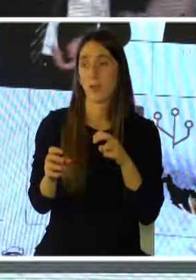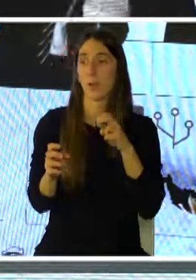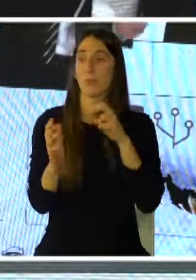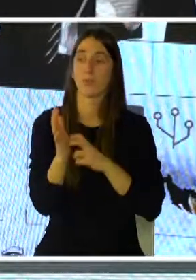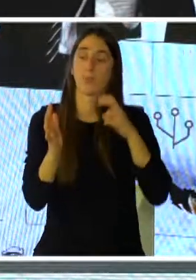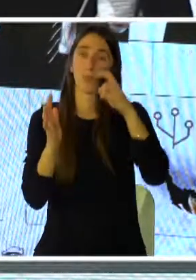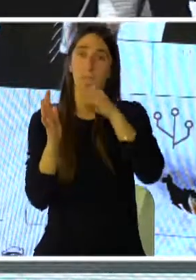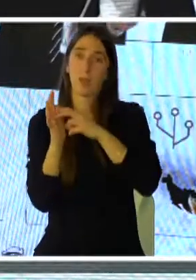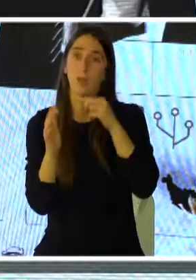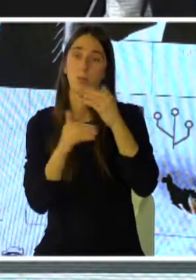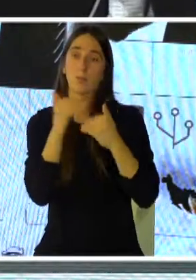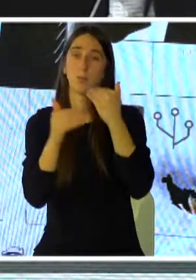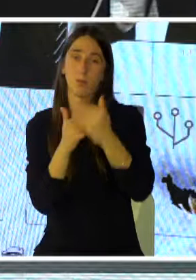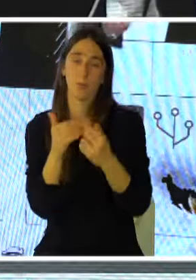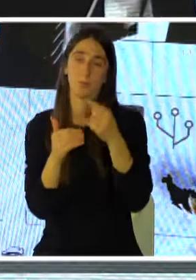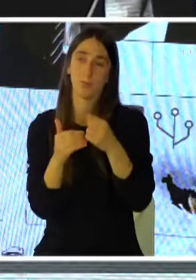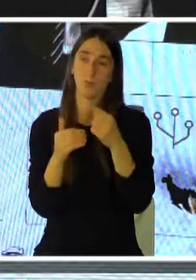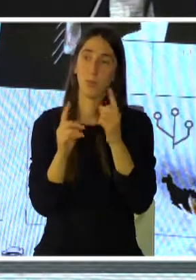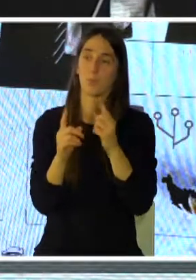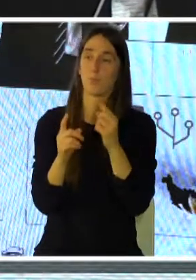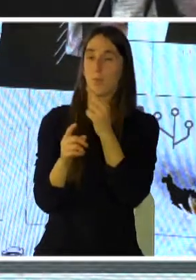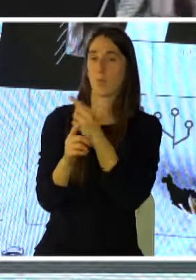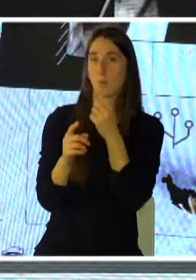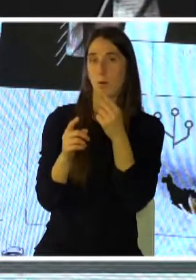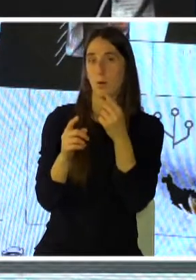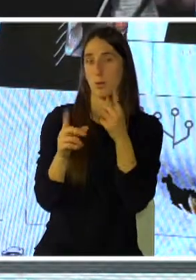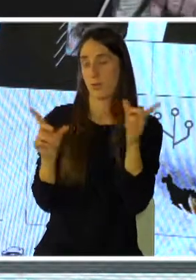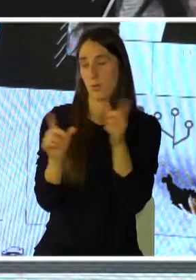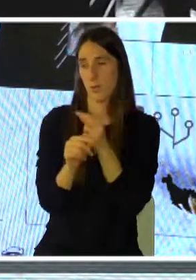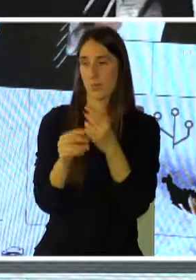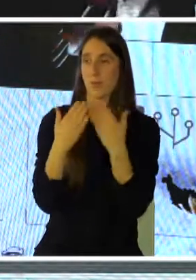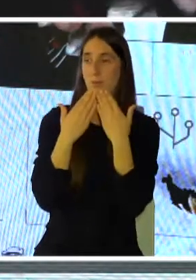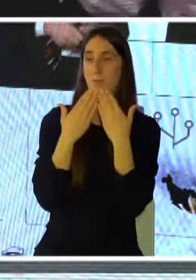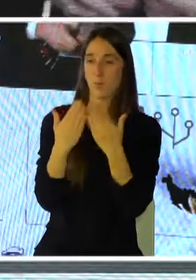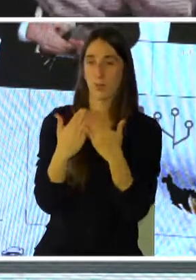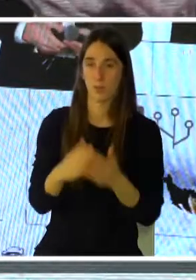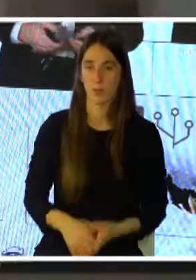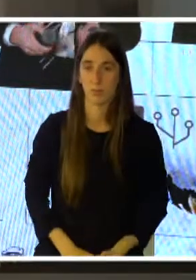adelante en todos estos ejes que están acá. Y con esto termino y muchas gracias.